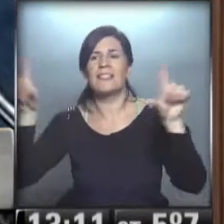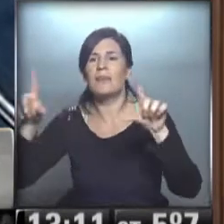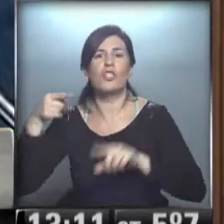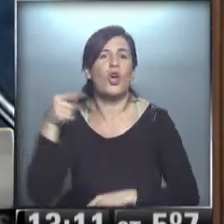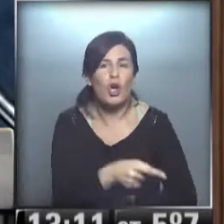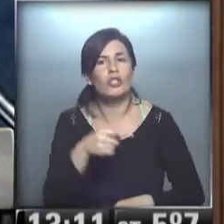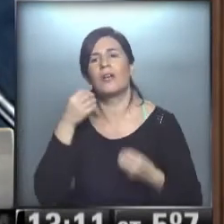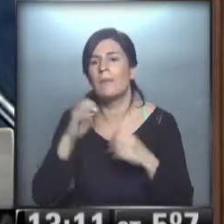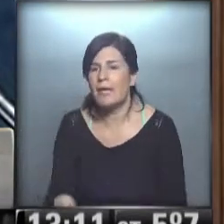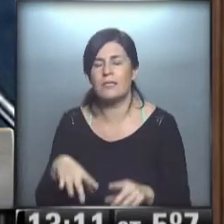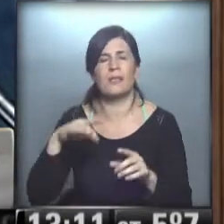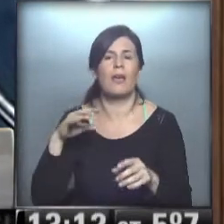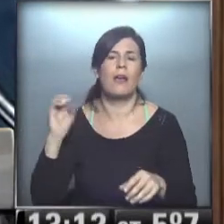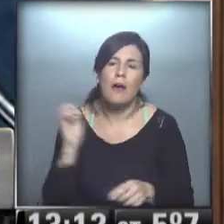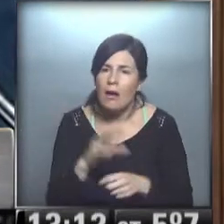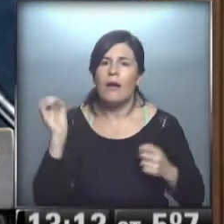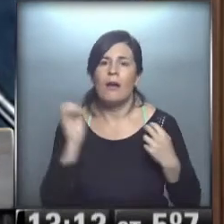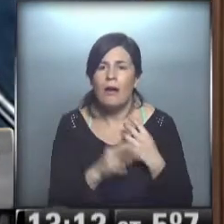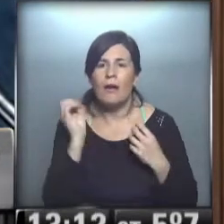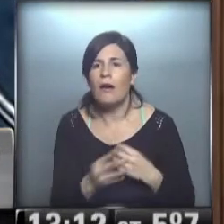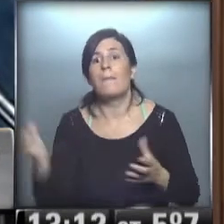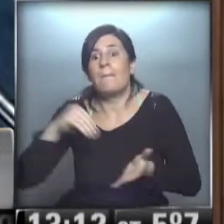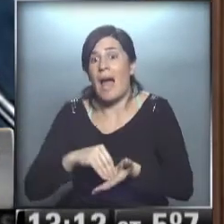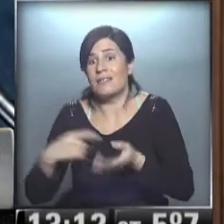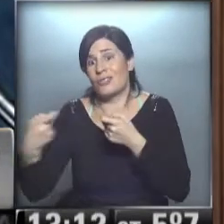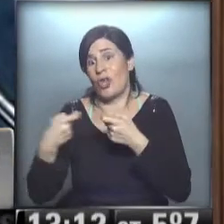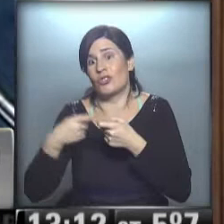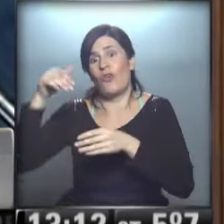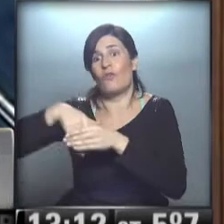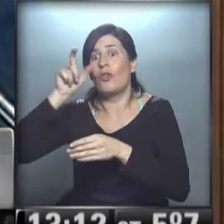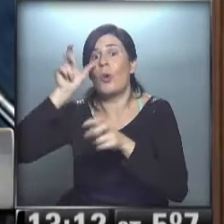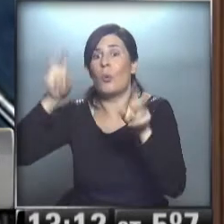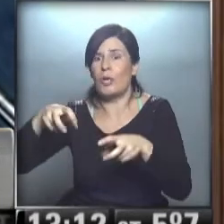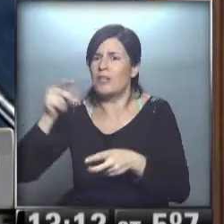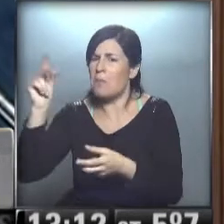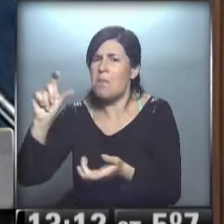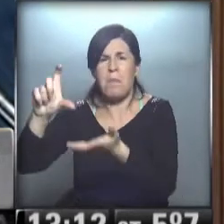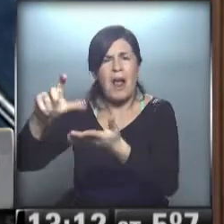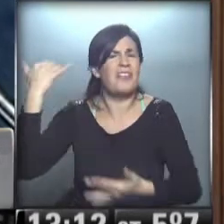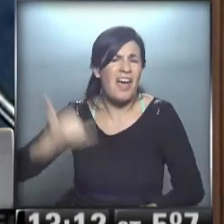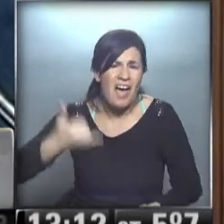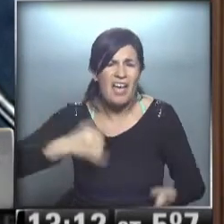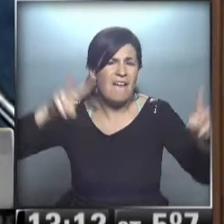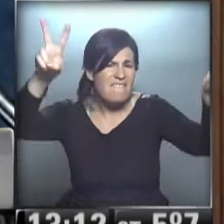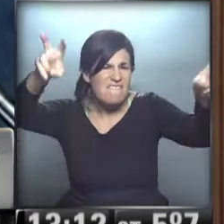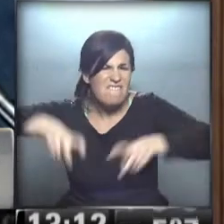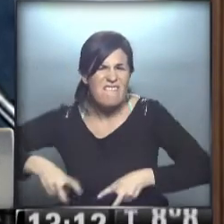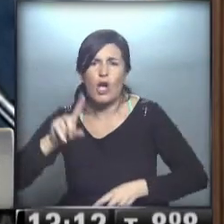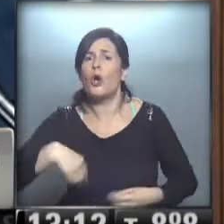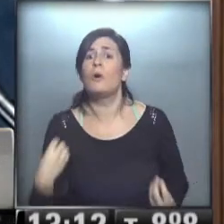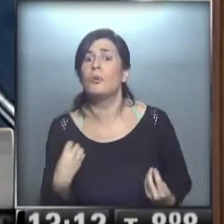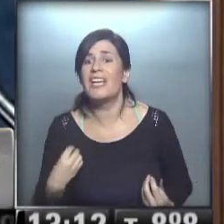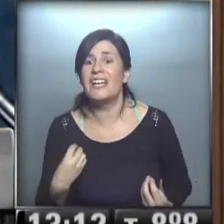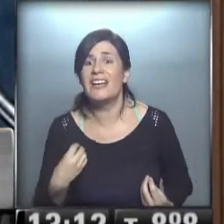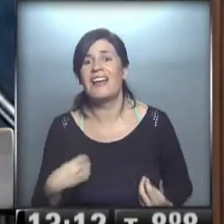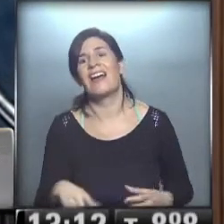y a su vez estos fondos buitres que tienen enorme cantidad de dinero, dinero obtenido porque compran bonos a